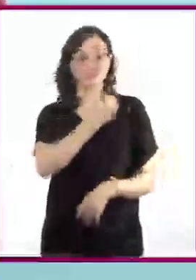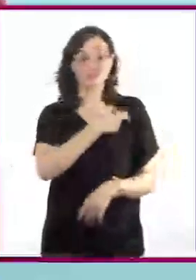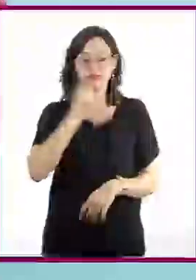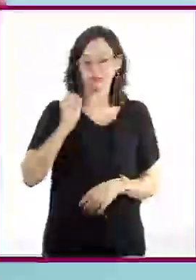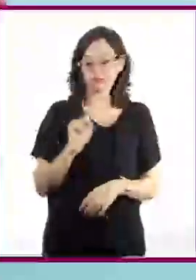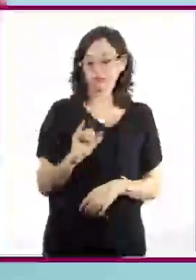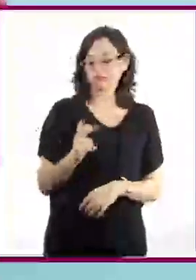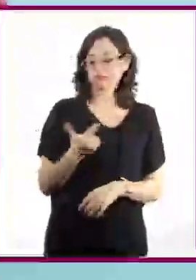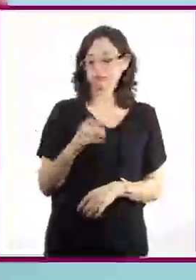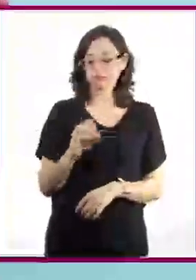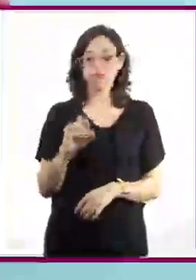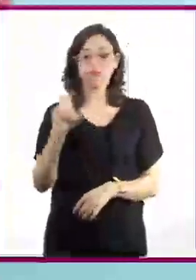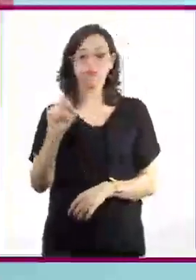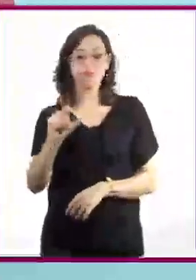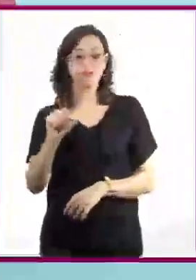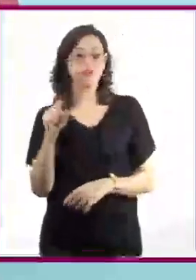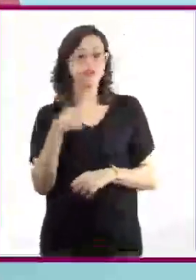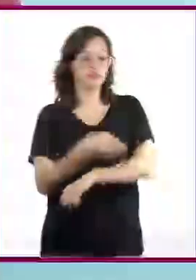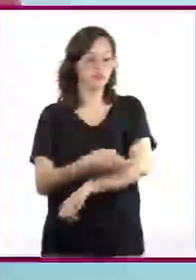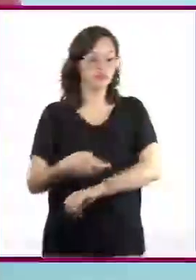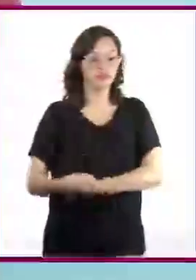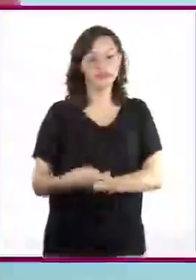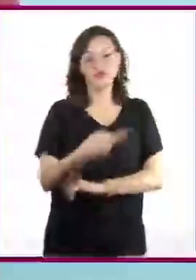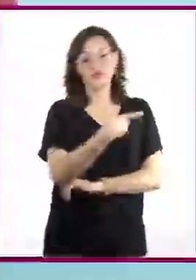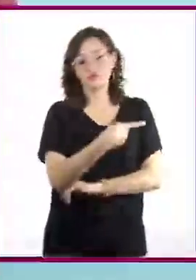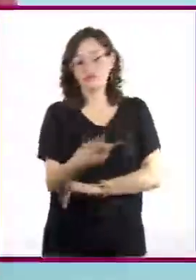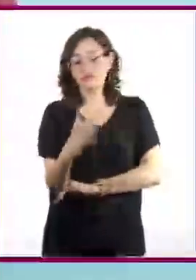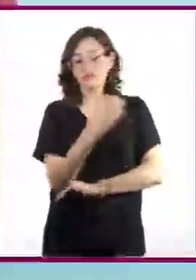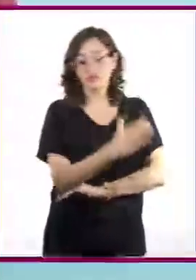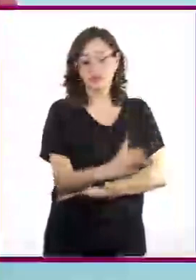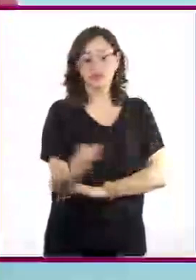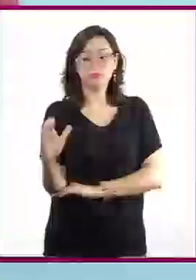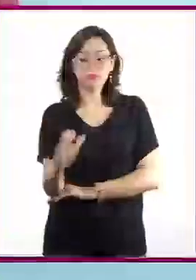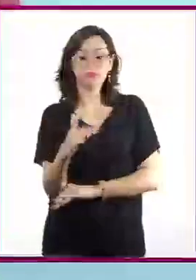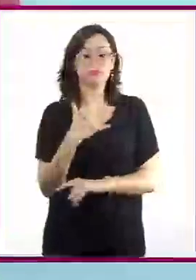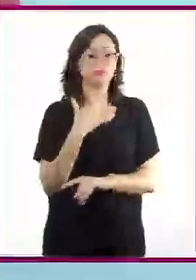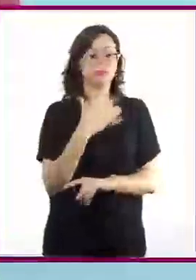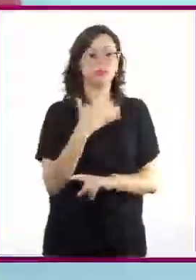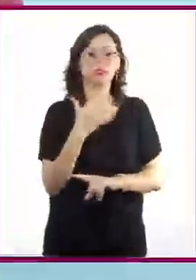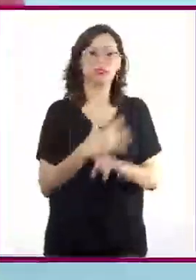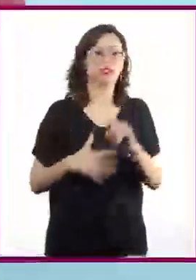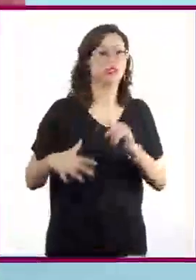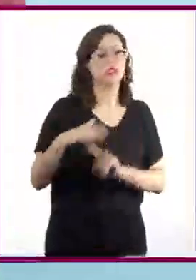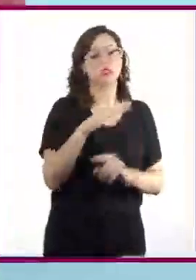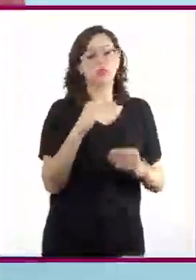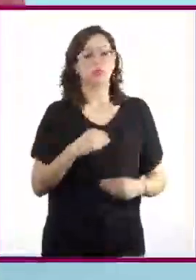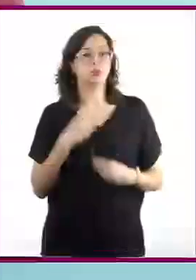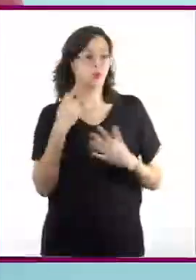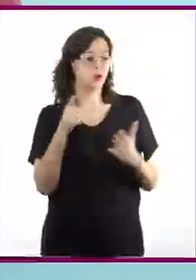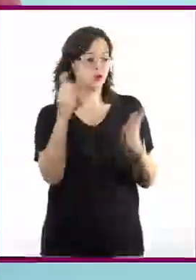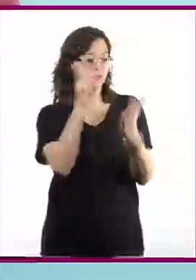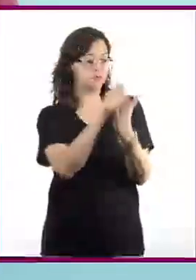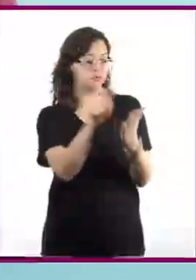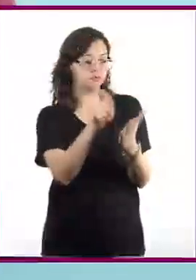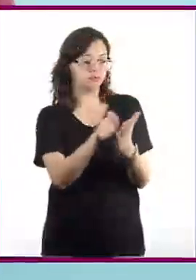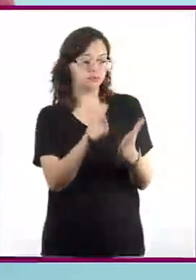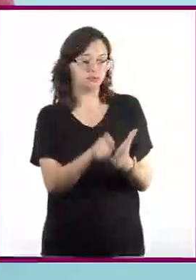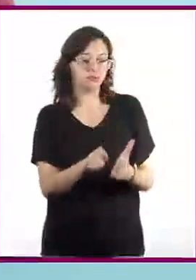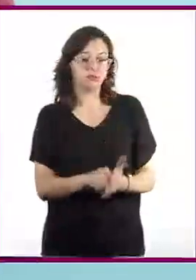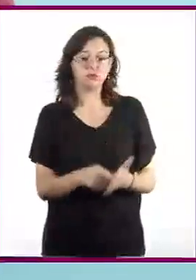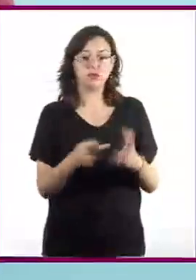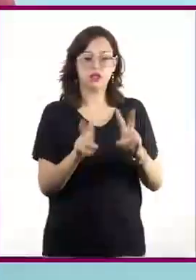XX. Pertenecía a una familia pobre del campo. Influido por ese ambiente, escribió sus primeros poemas, que pertenecen al